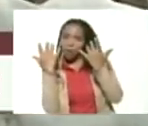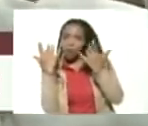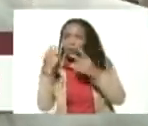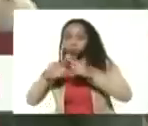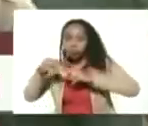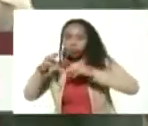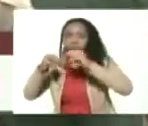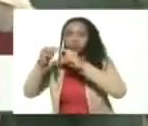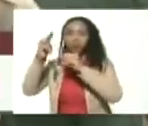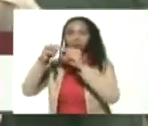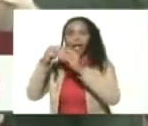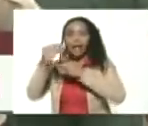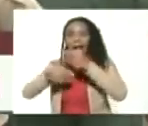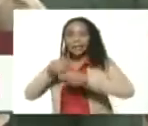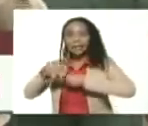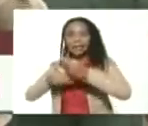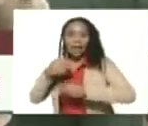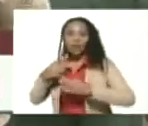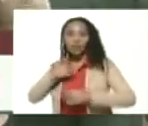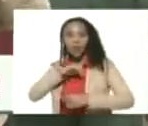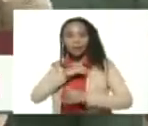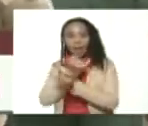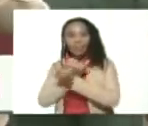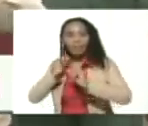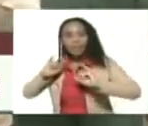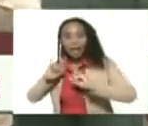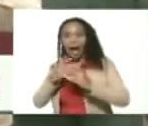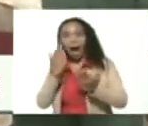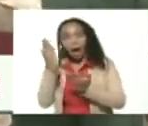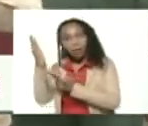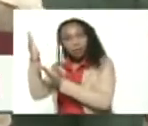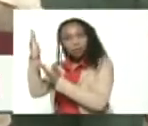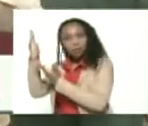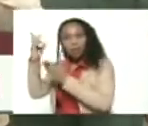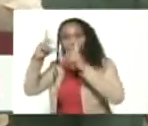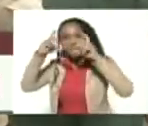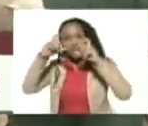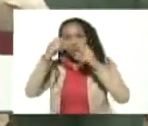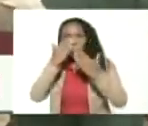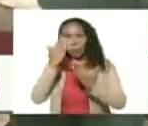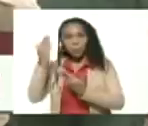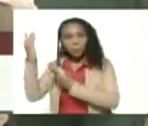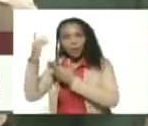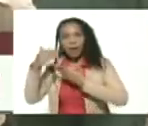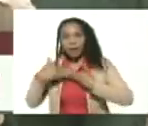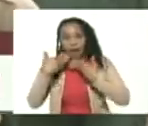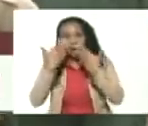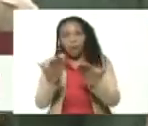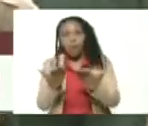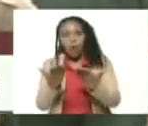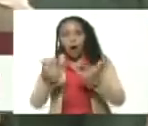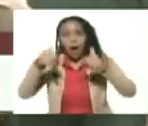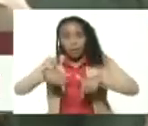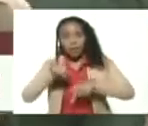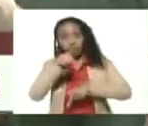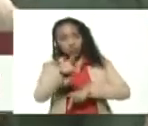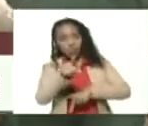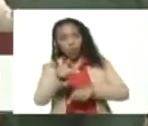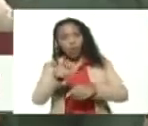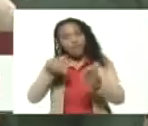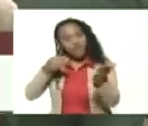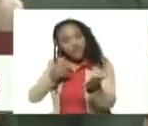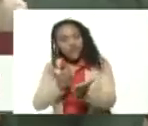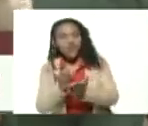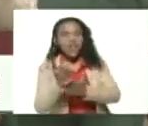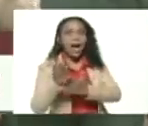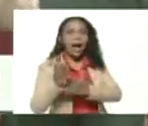construir y consolidar nuestra independencia. Ahí están las imágenes, presidente. Le regalamos desde este su estado leal,